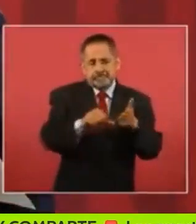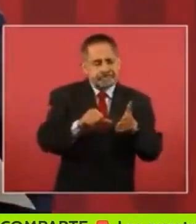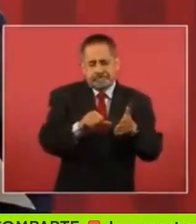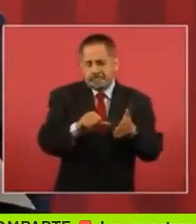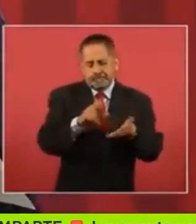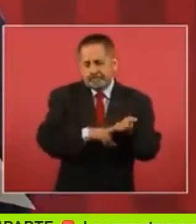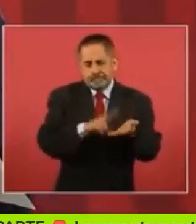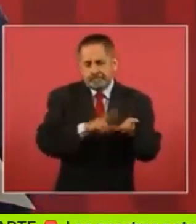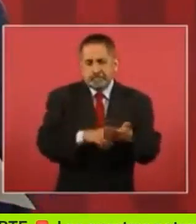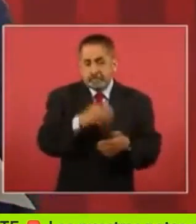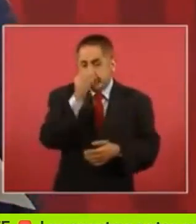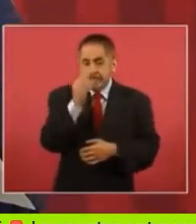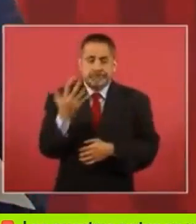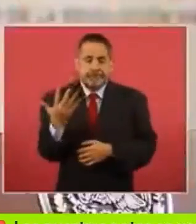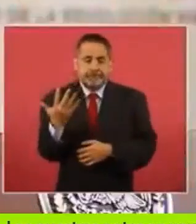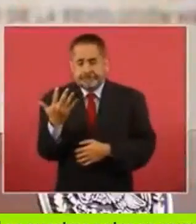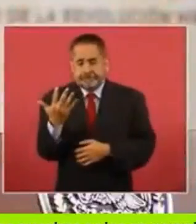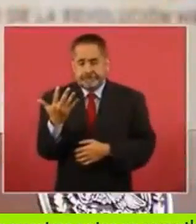5